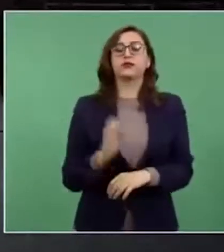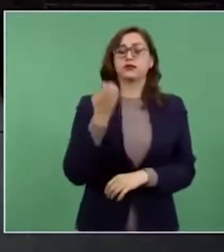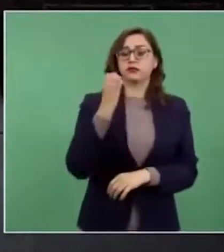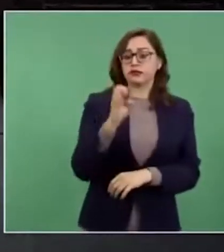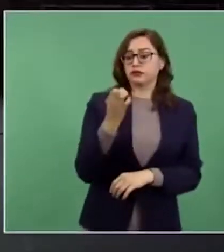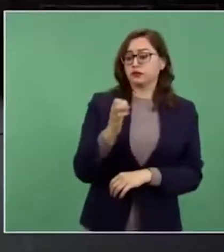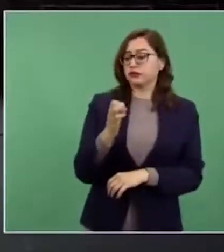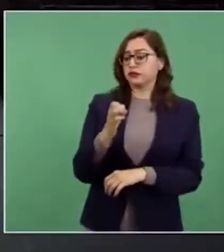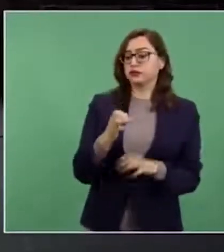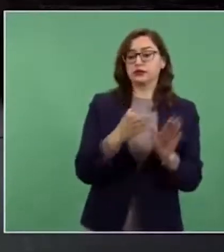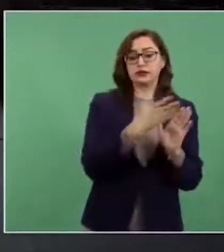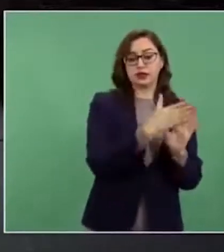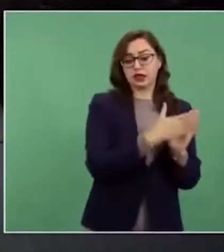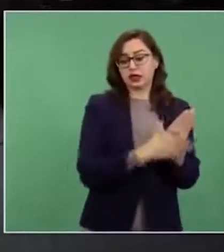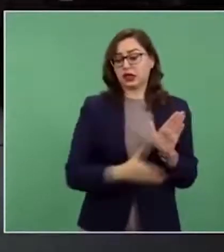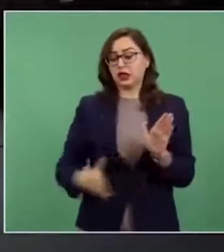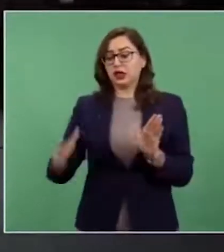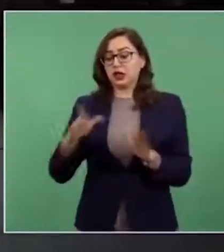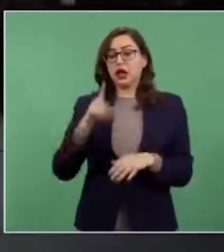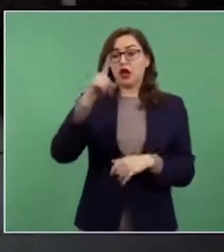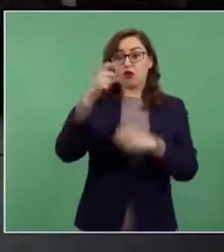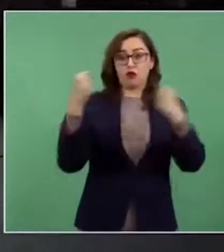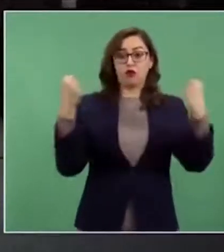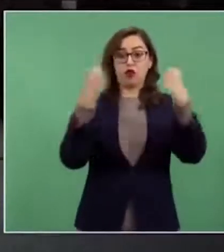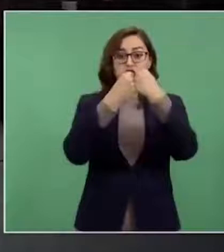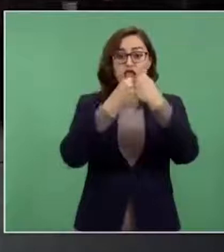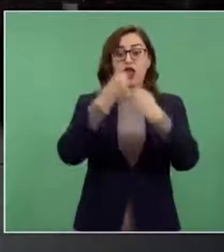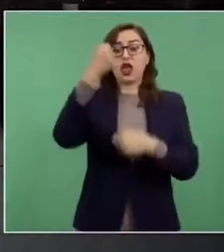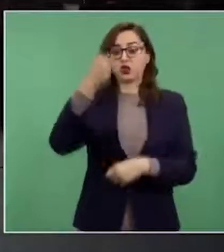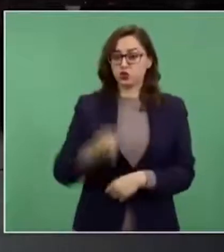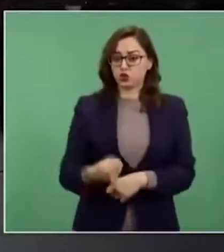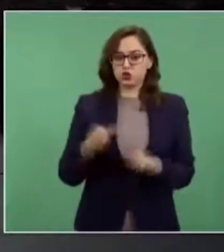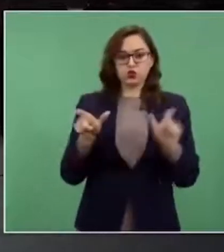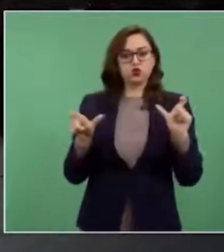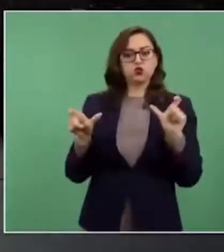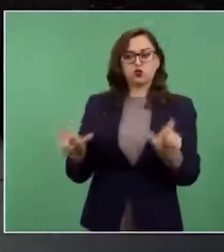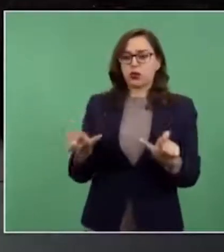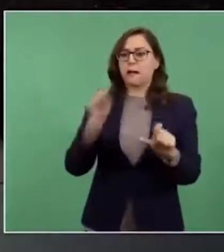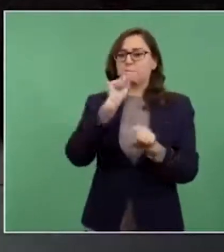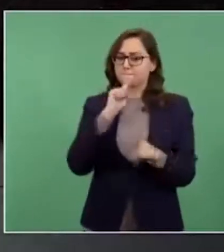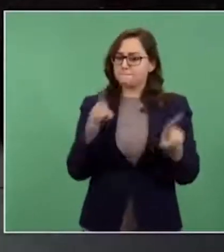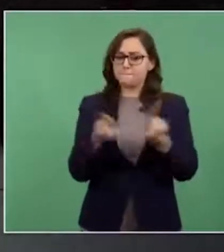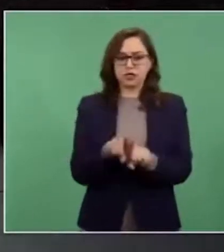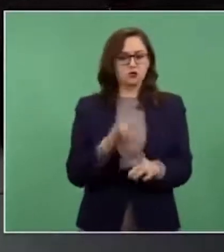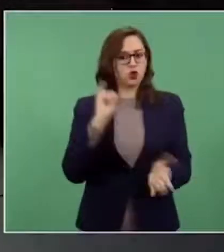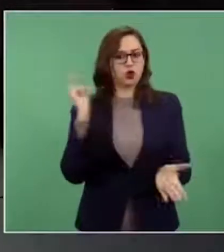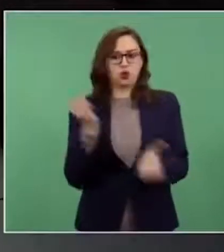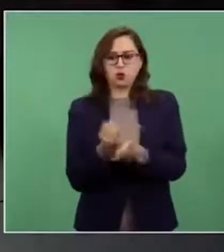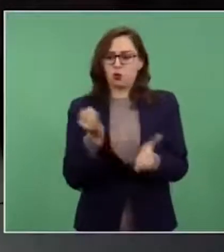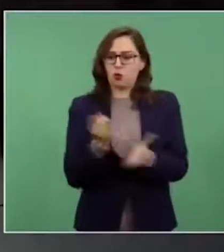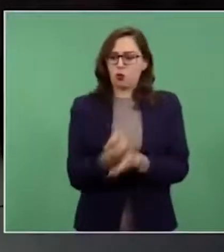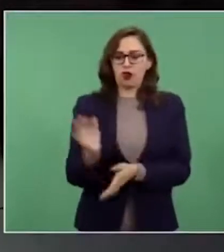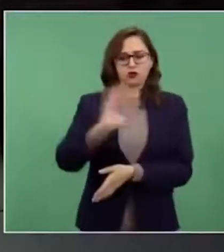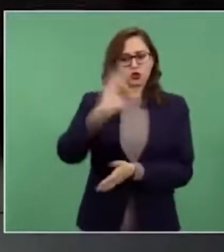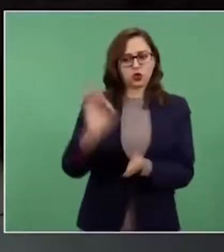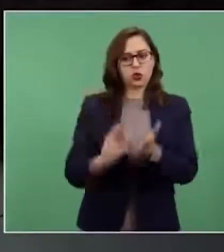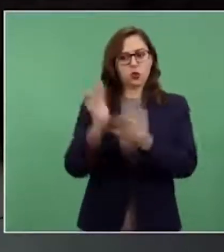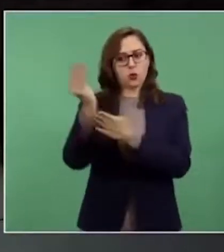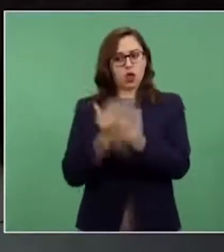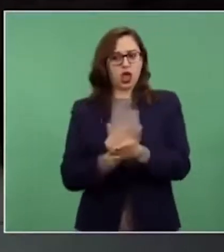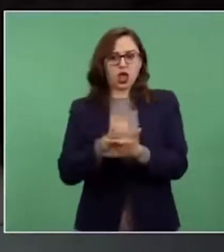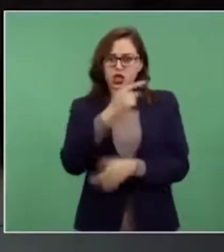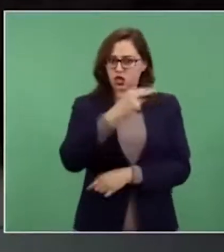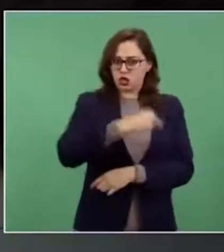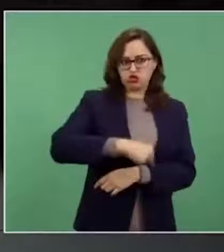año se aplica en la frontera sur la misma política de estímulos fiscales que iniciamos en